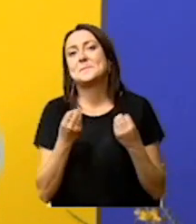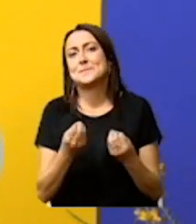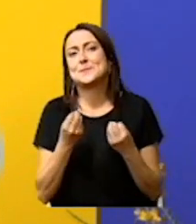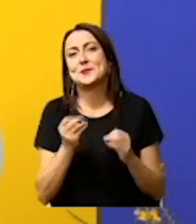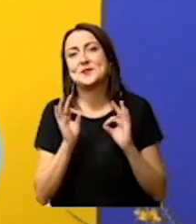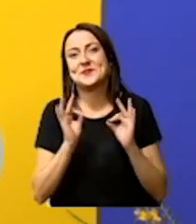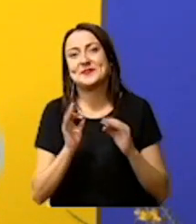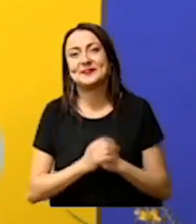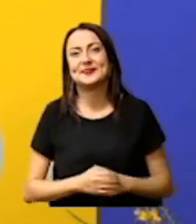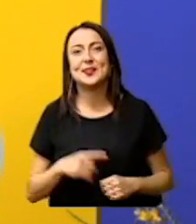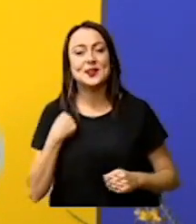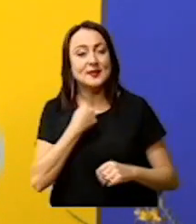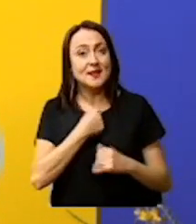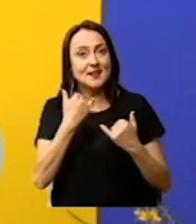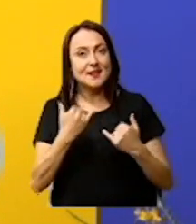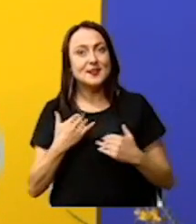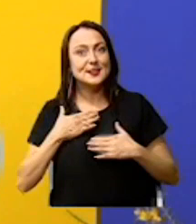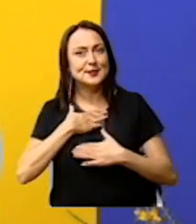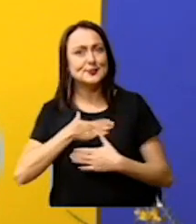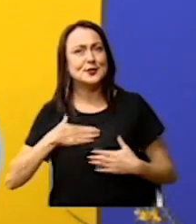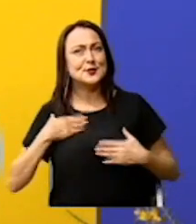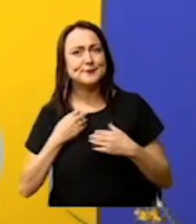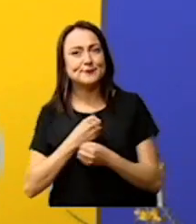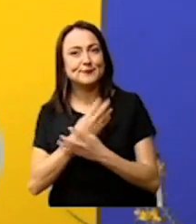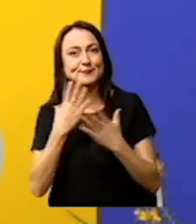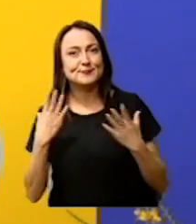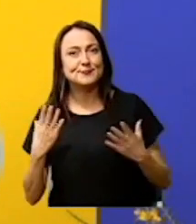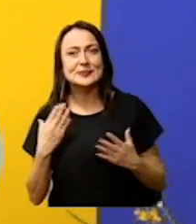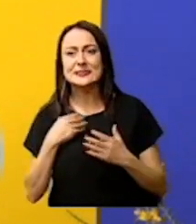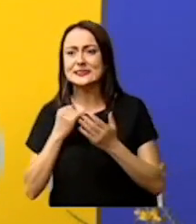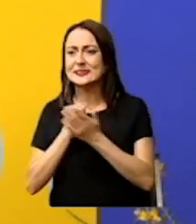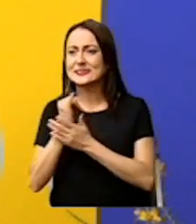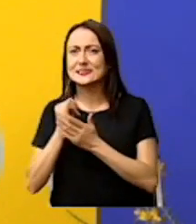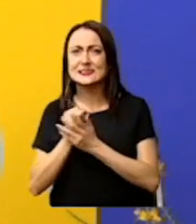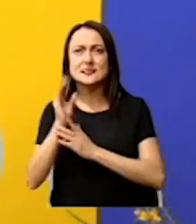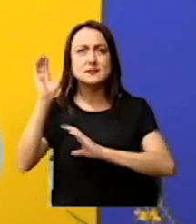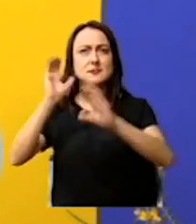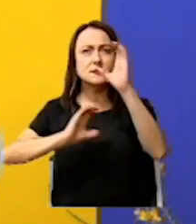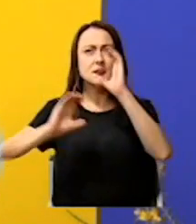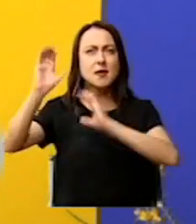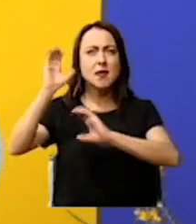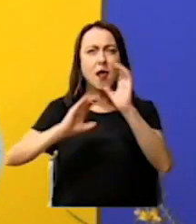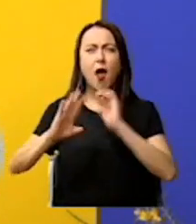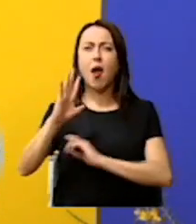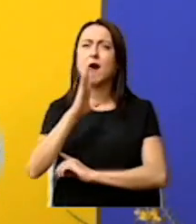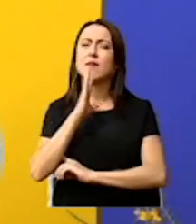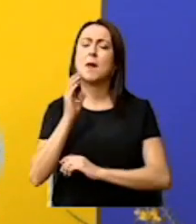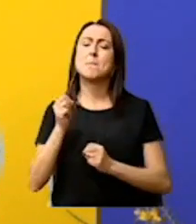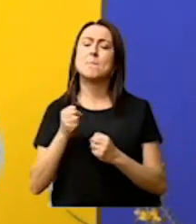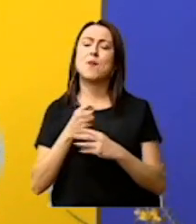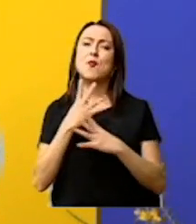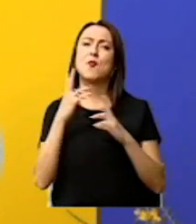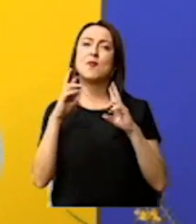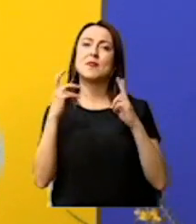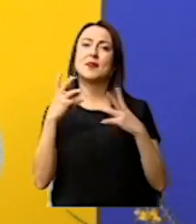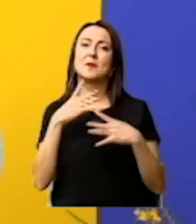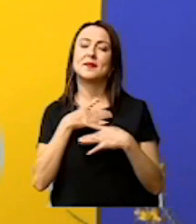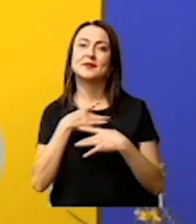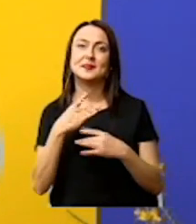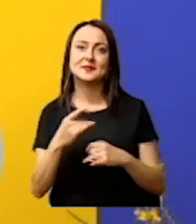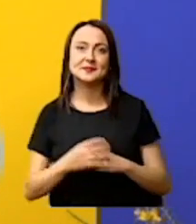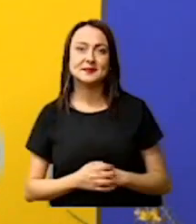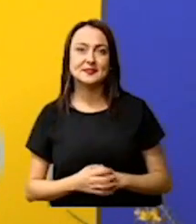bien. Vamos a disfrutar mucho, vamos a explorar sobre las ciencias, a hablar de muchos temas interesantes